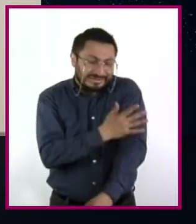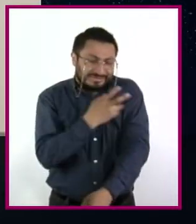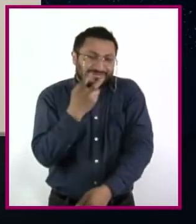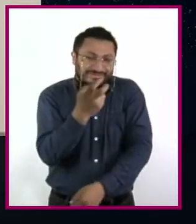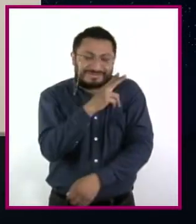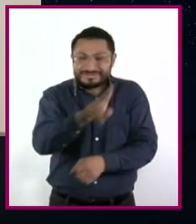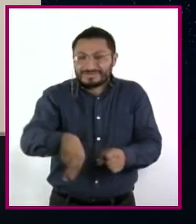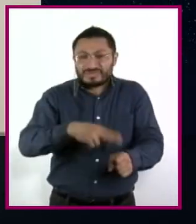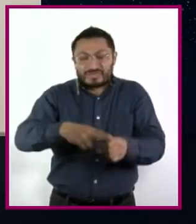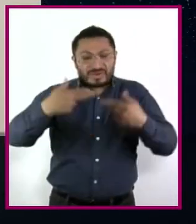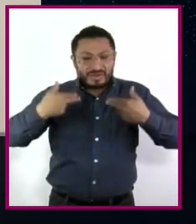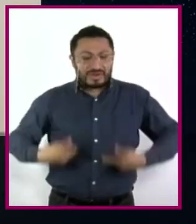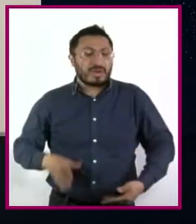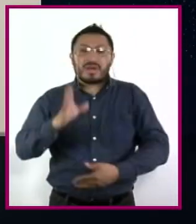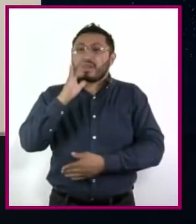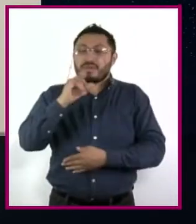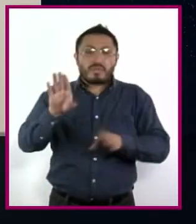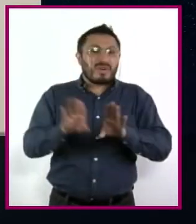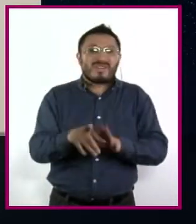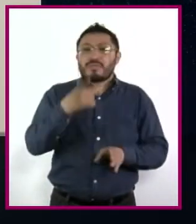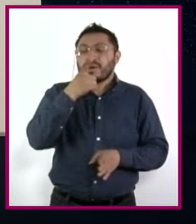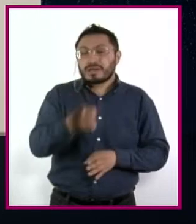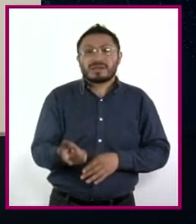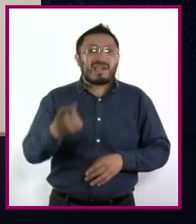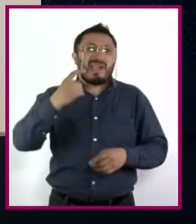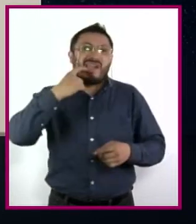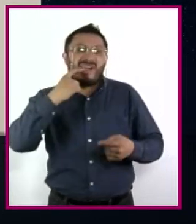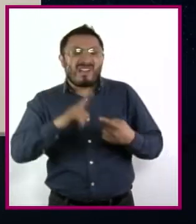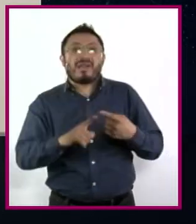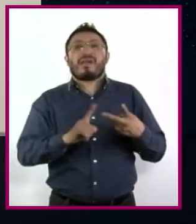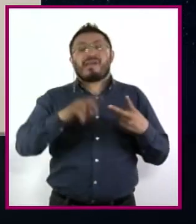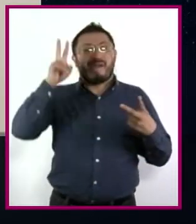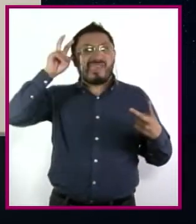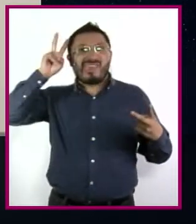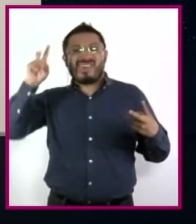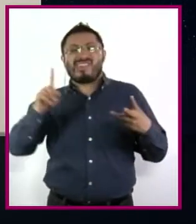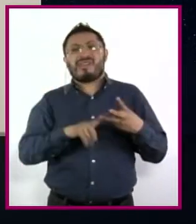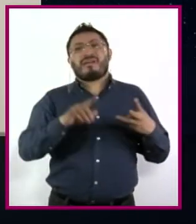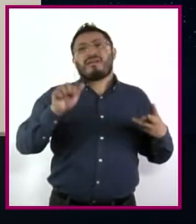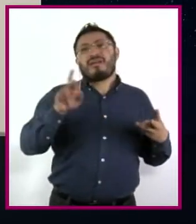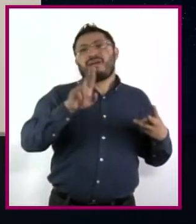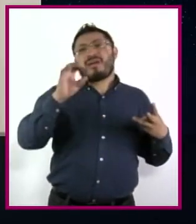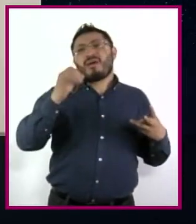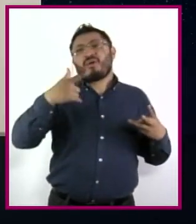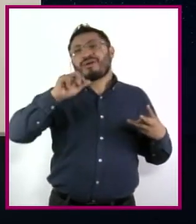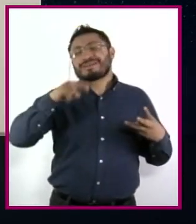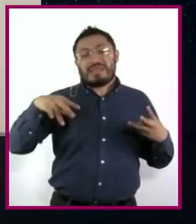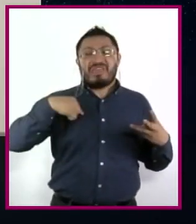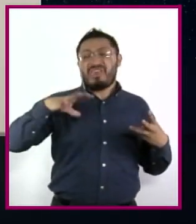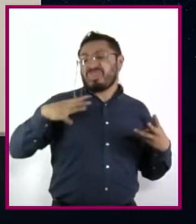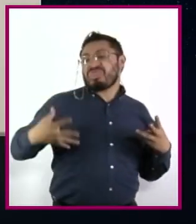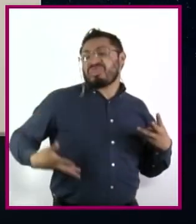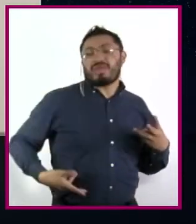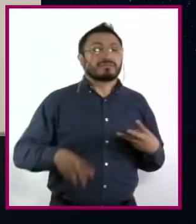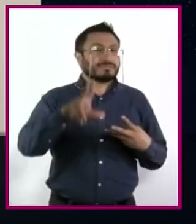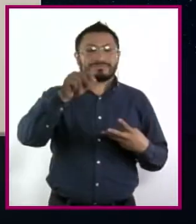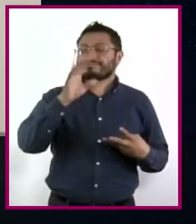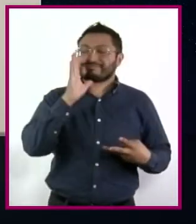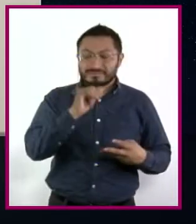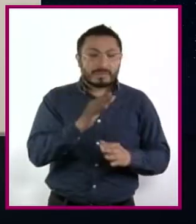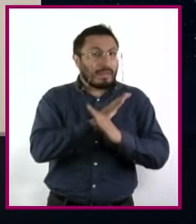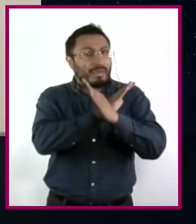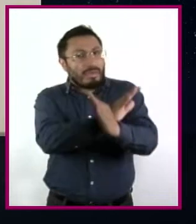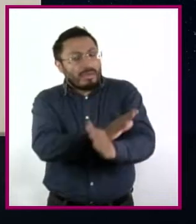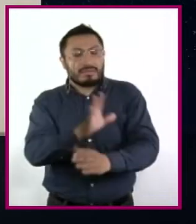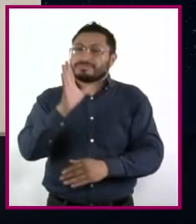negar la presencia de celos, de envidia, de arrogancia. No la podemos evitar, no la podemos